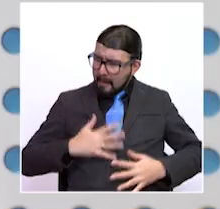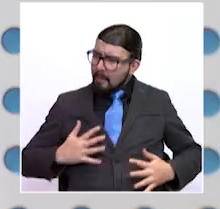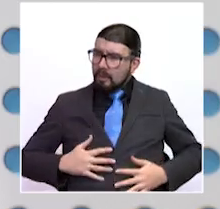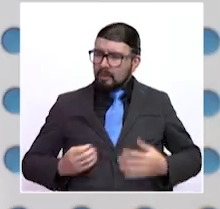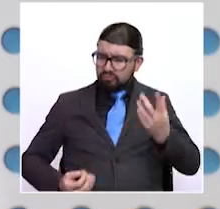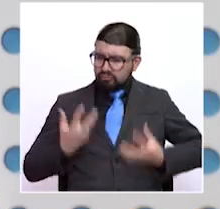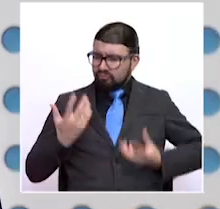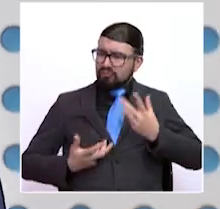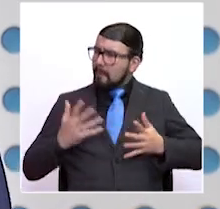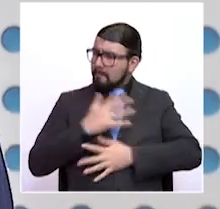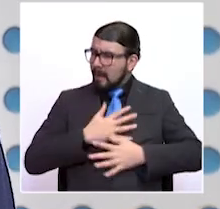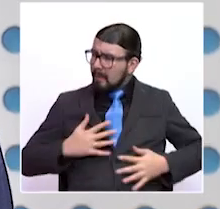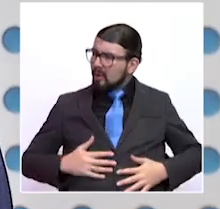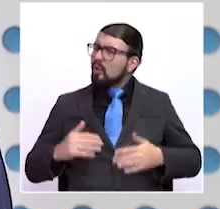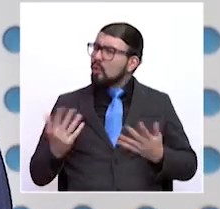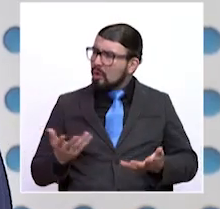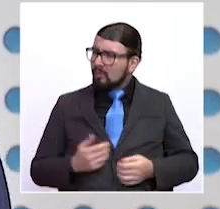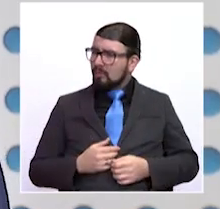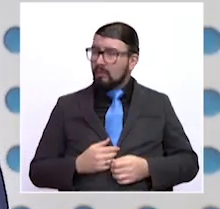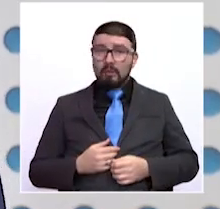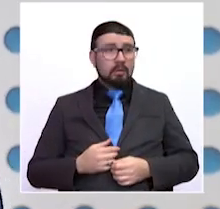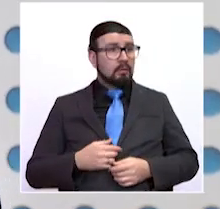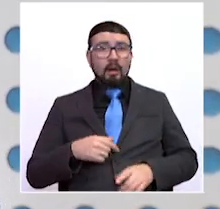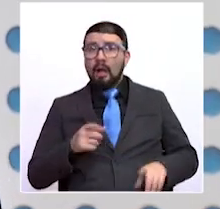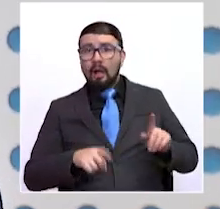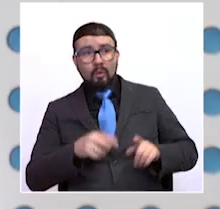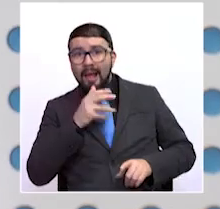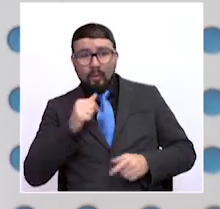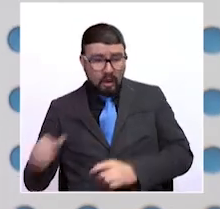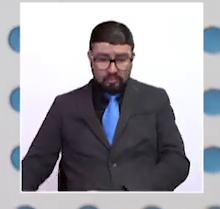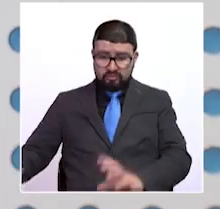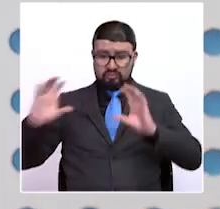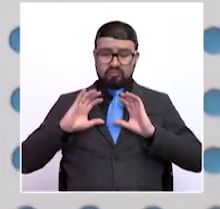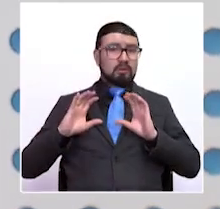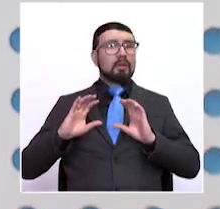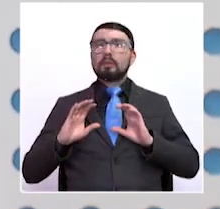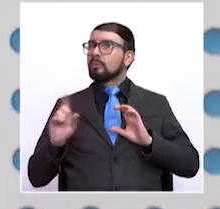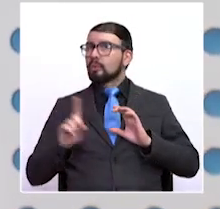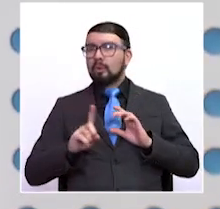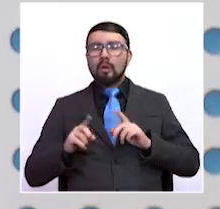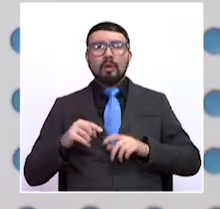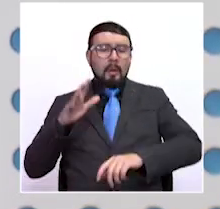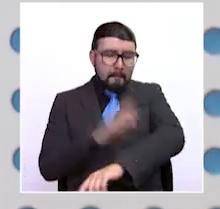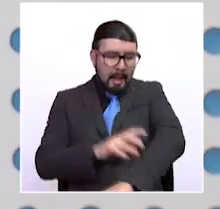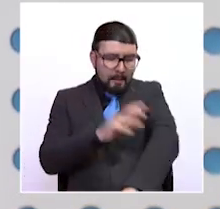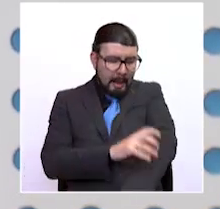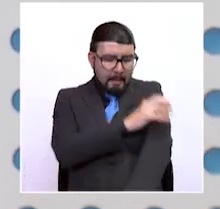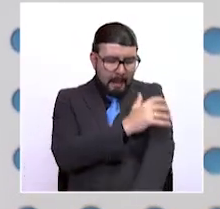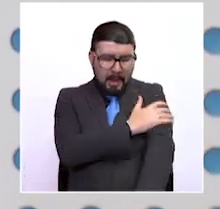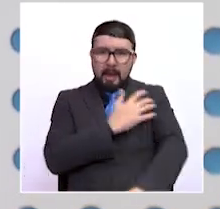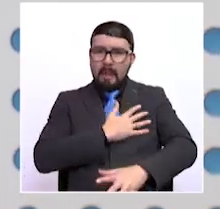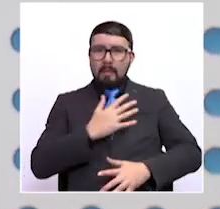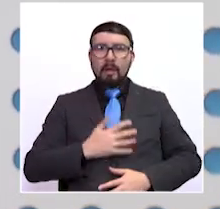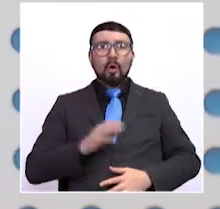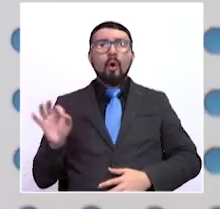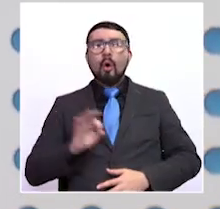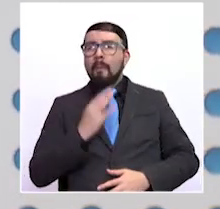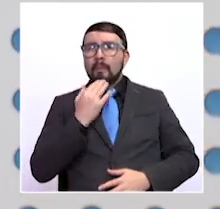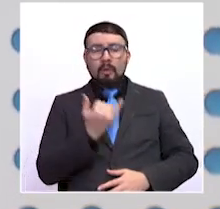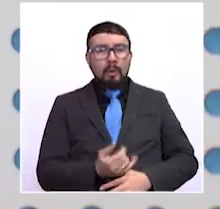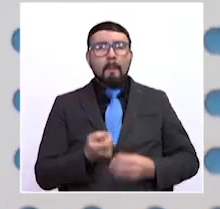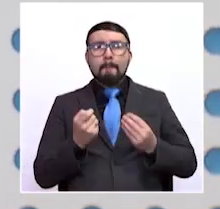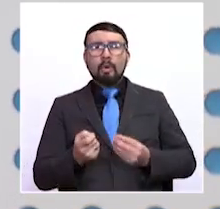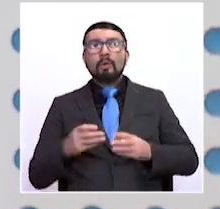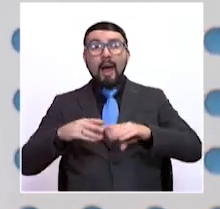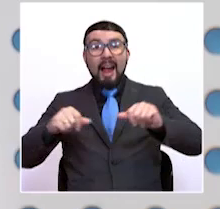esa ropa, hay ropas que no se apagan con agua, sino muchas veces golpeando al paciente o poniéndole inclusive un poquito de